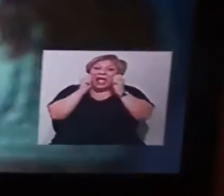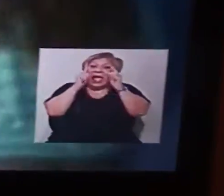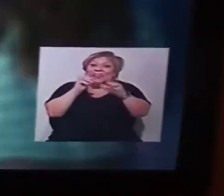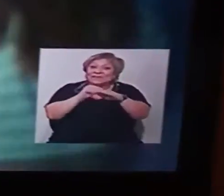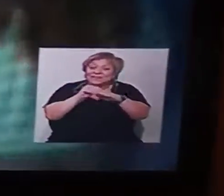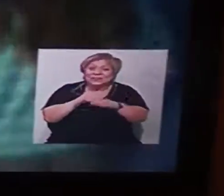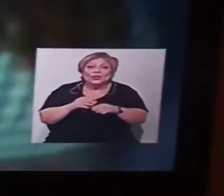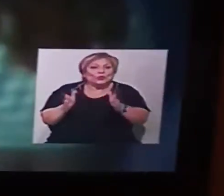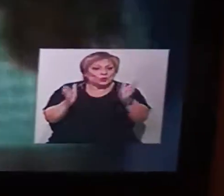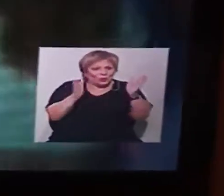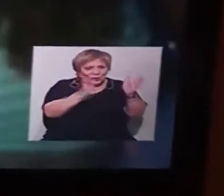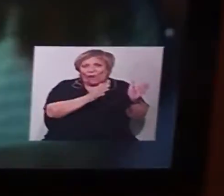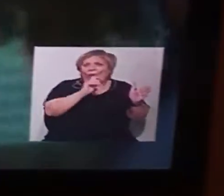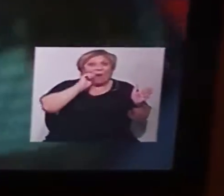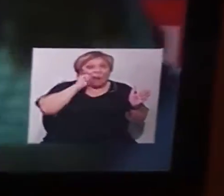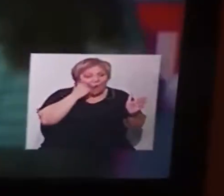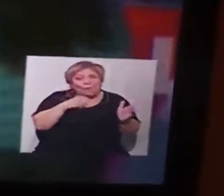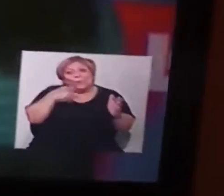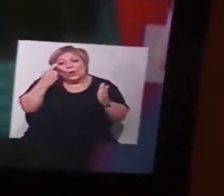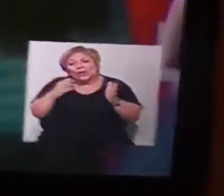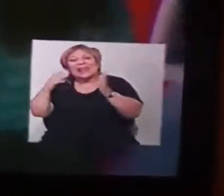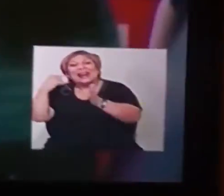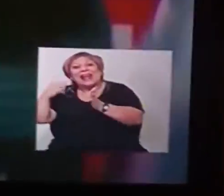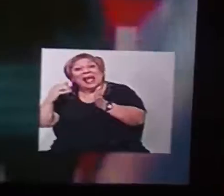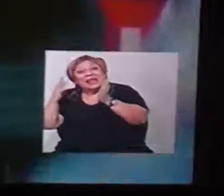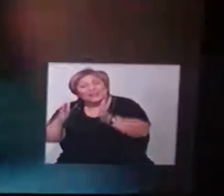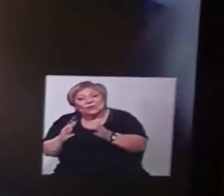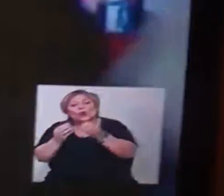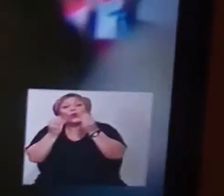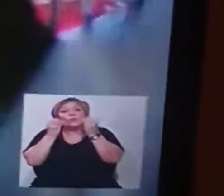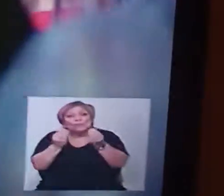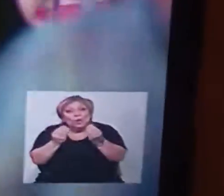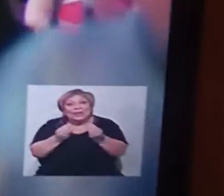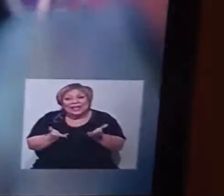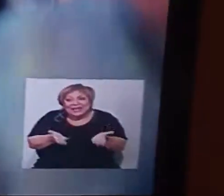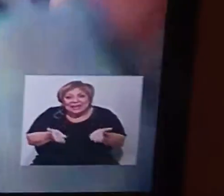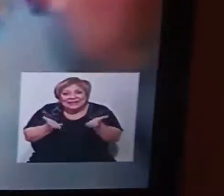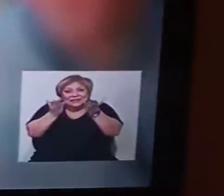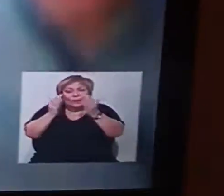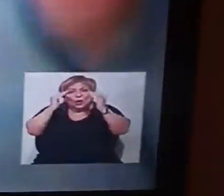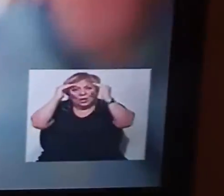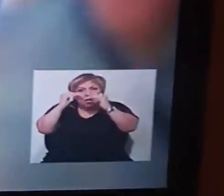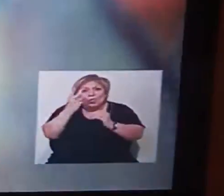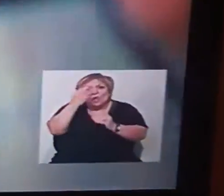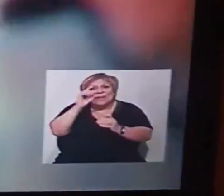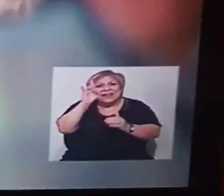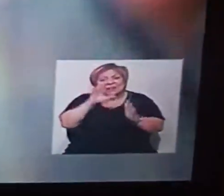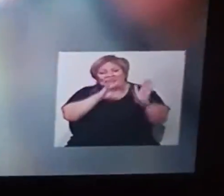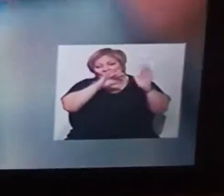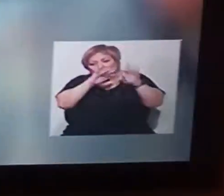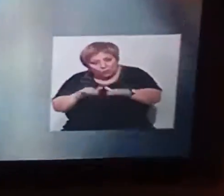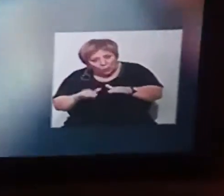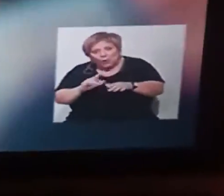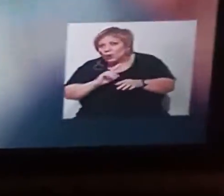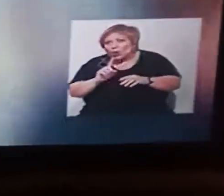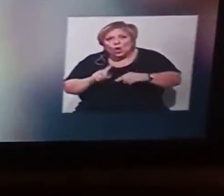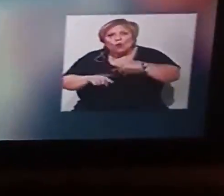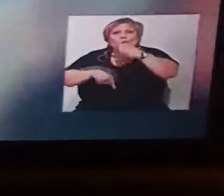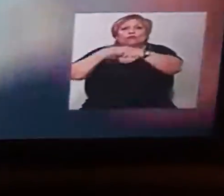todo el color de rosa entre otras razones porque el ritmo de crecimiento cayó de 2015 sin volver a recuperar su nivel